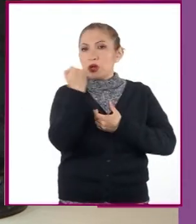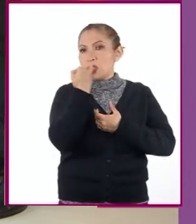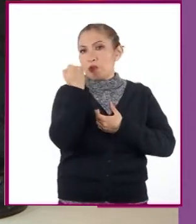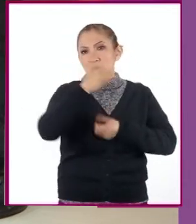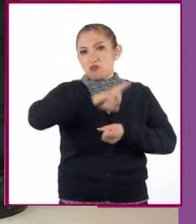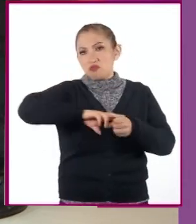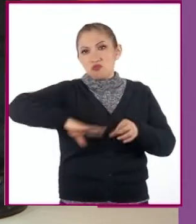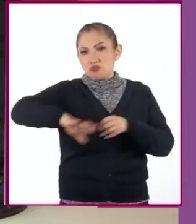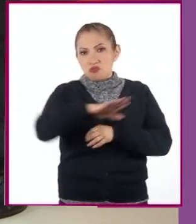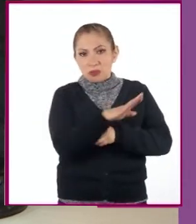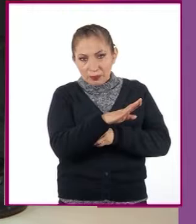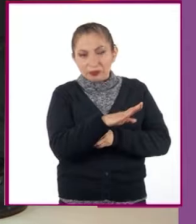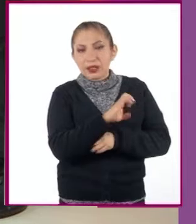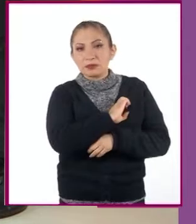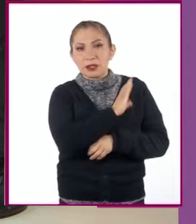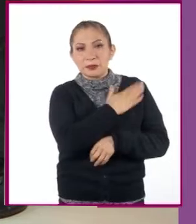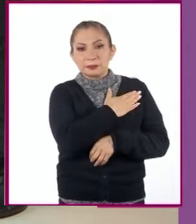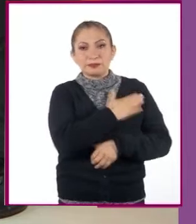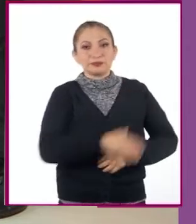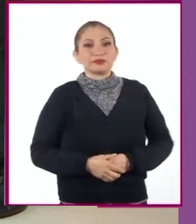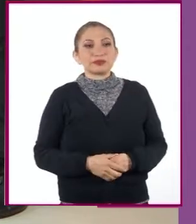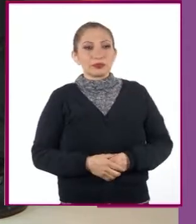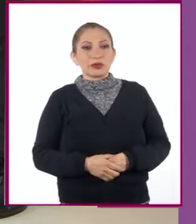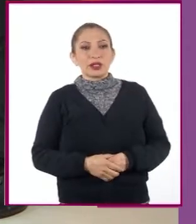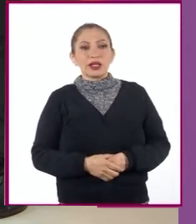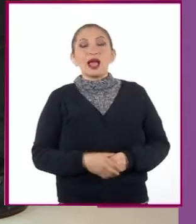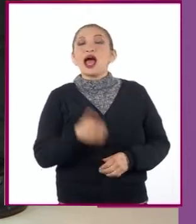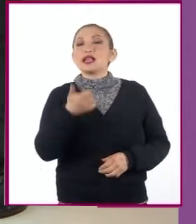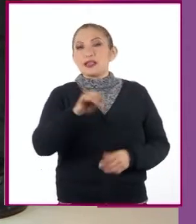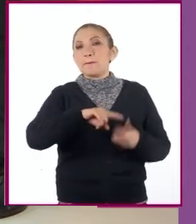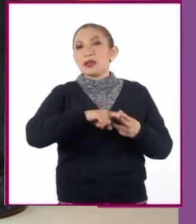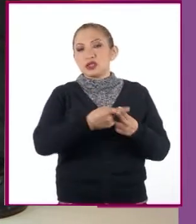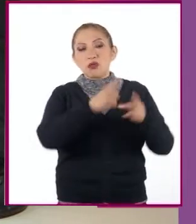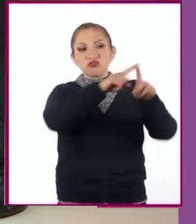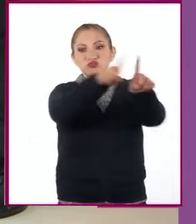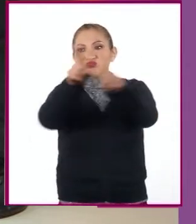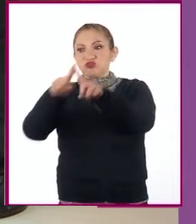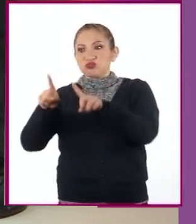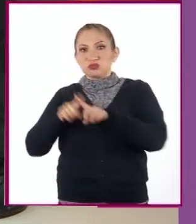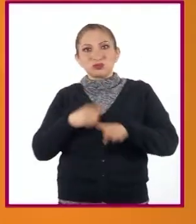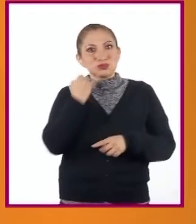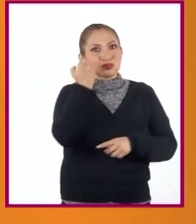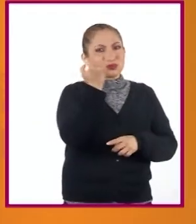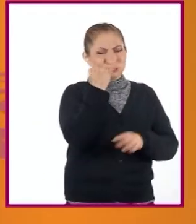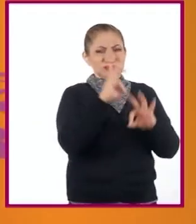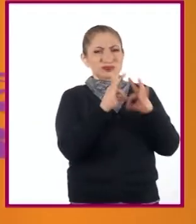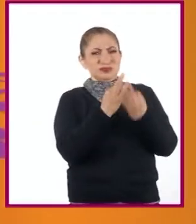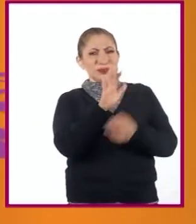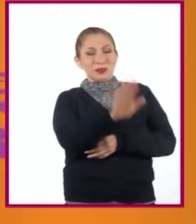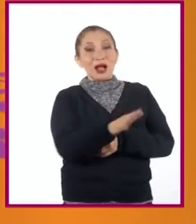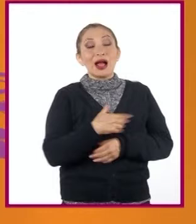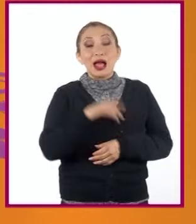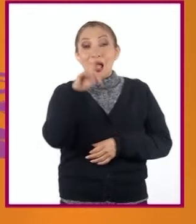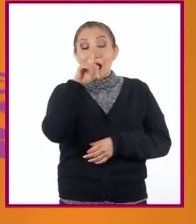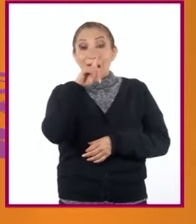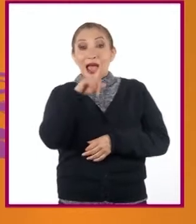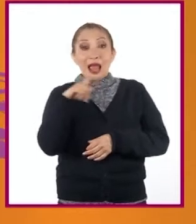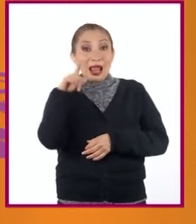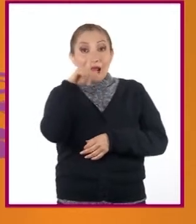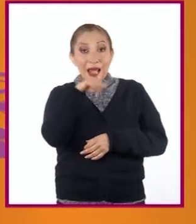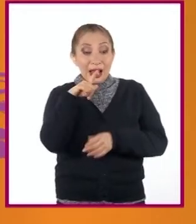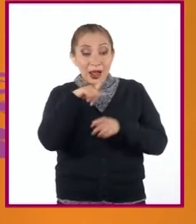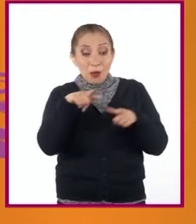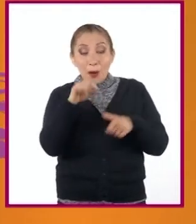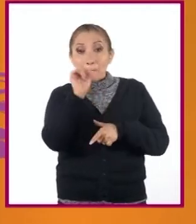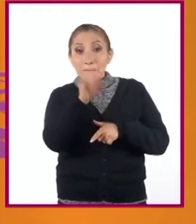común, es decir, el español. Así comenzó la diversidad lingüística. La lengua, como parte de la